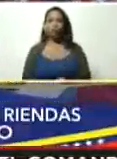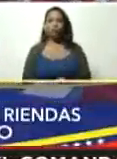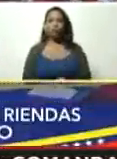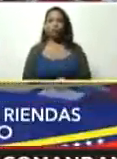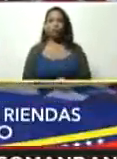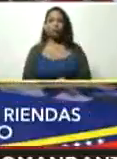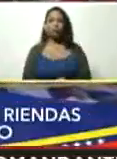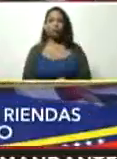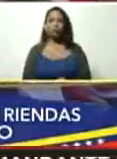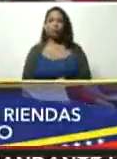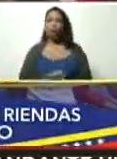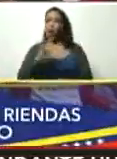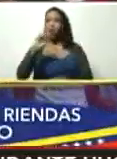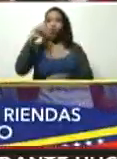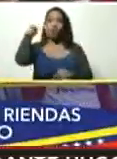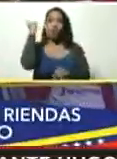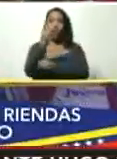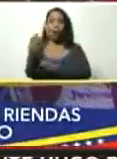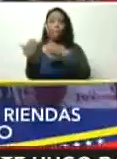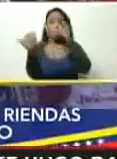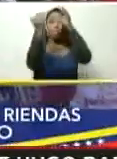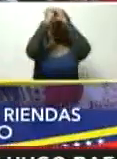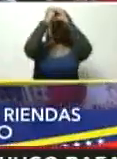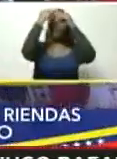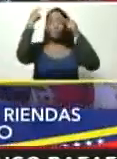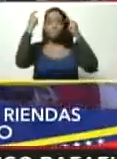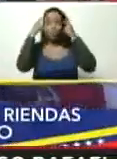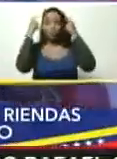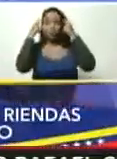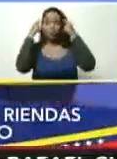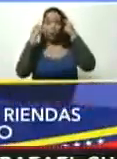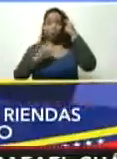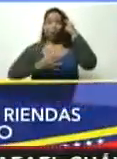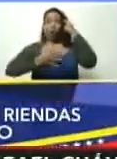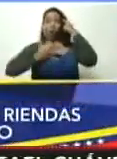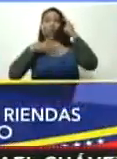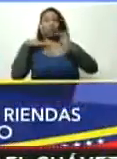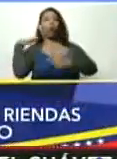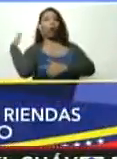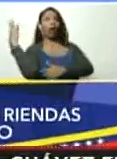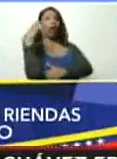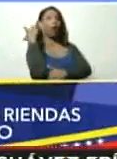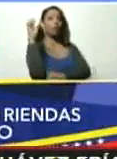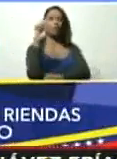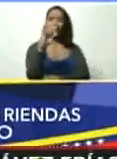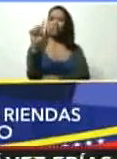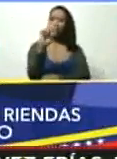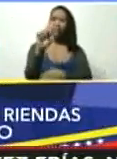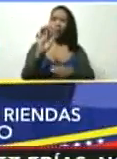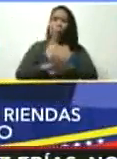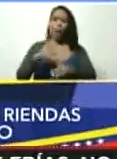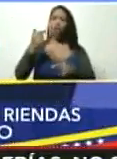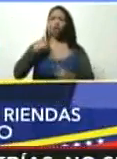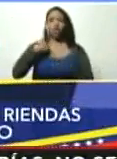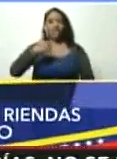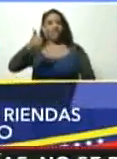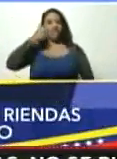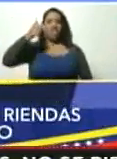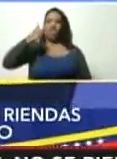Uno no se le debe meter en la mente ni en el alma el aspiracionismo individualista. No, porque yo soy más chévere.